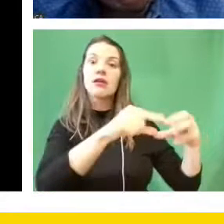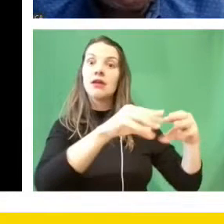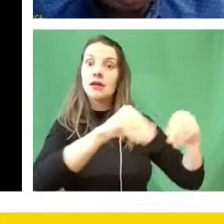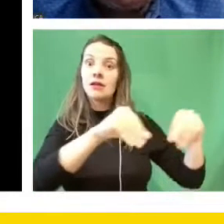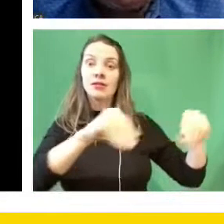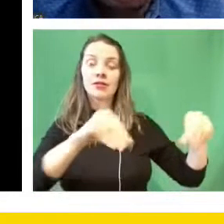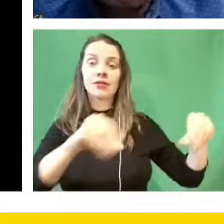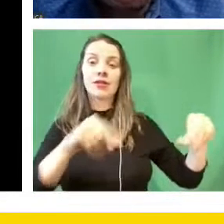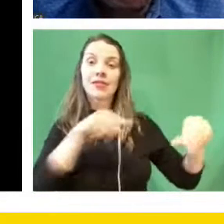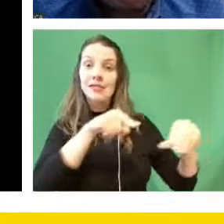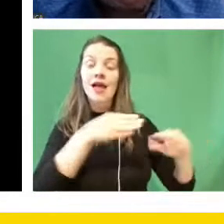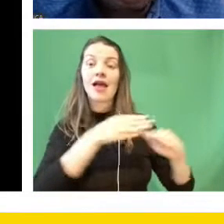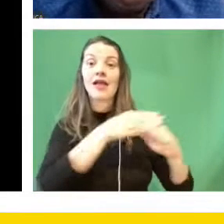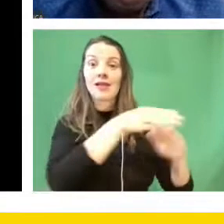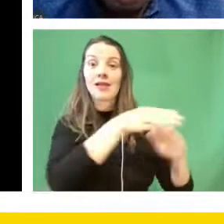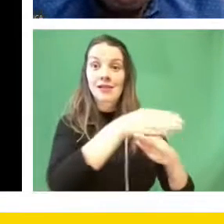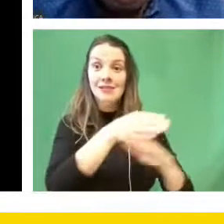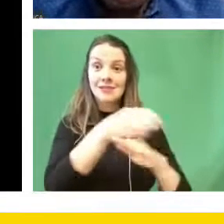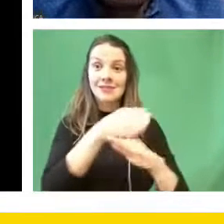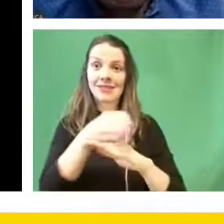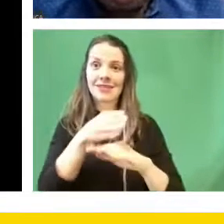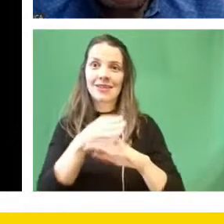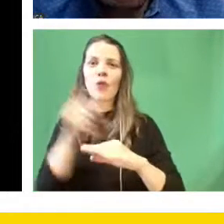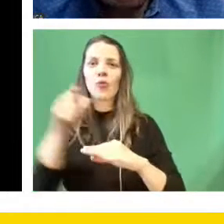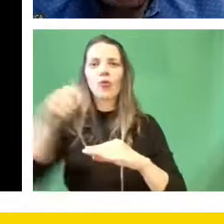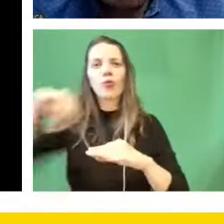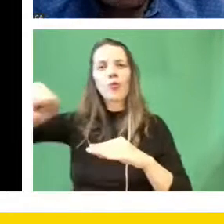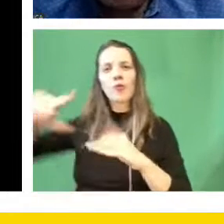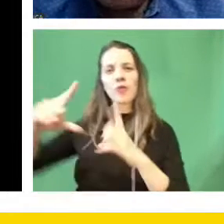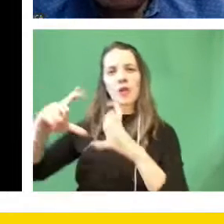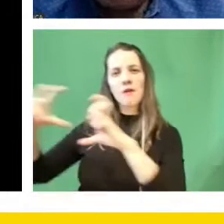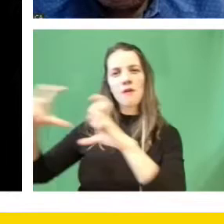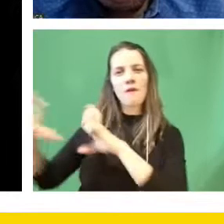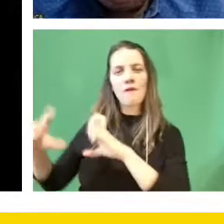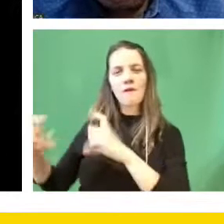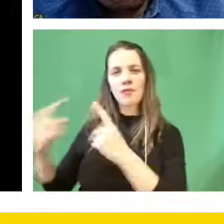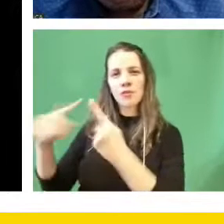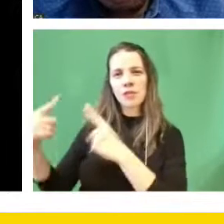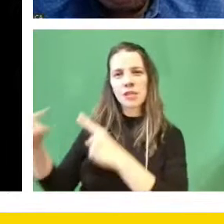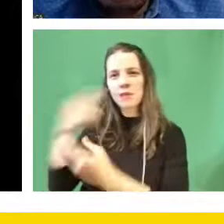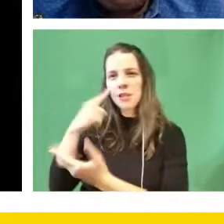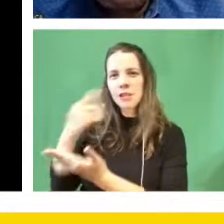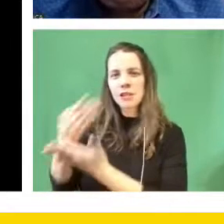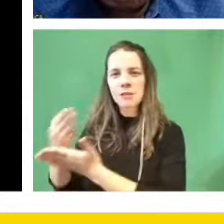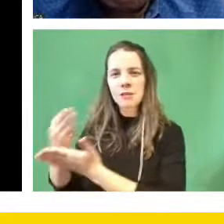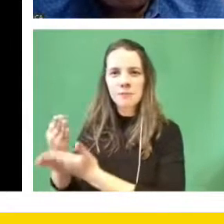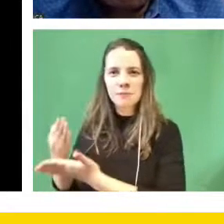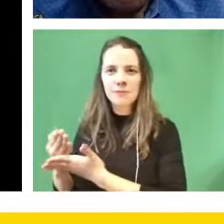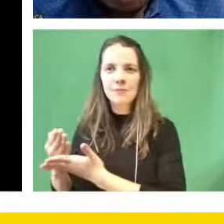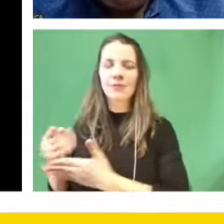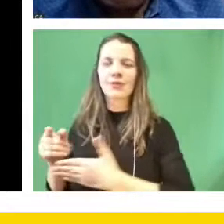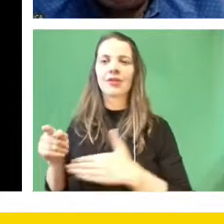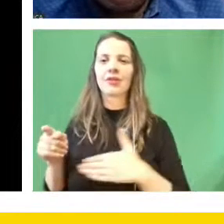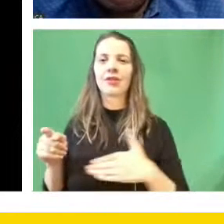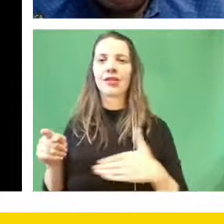lo pueden ver ahí en la galería de fotografías, en esta área de Bahía Ballena y en este sector se ha